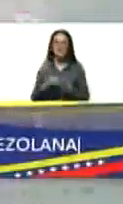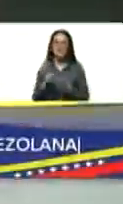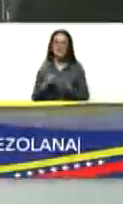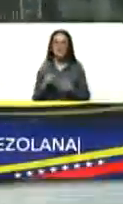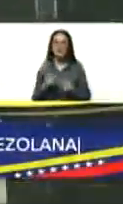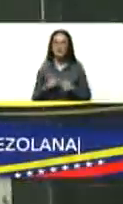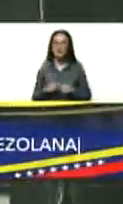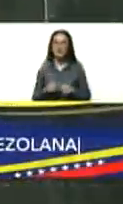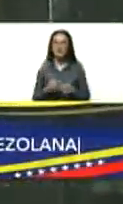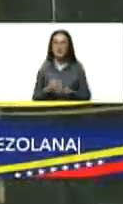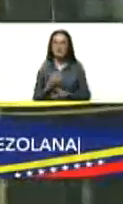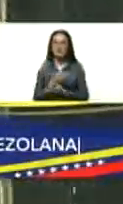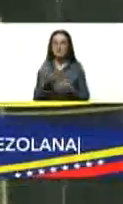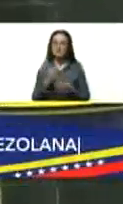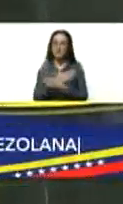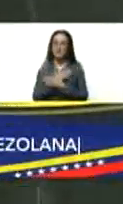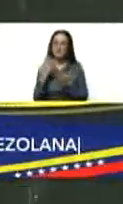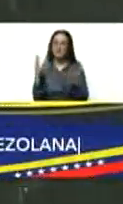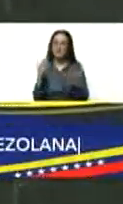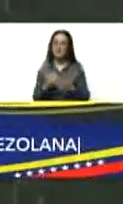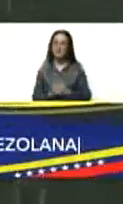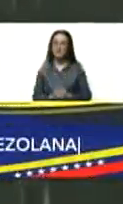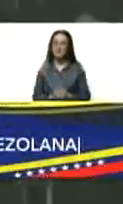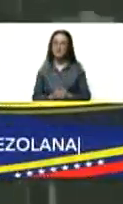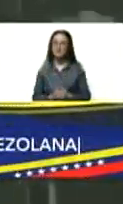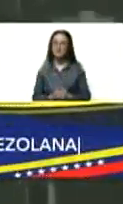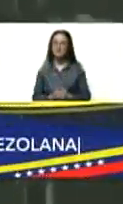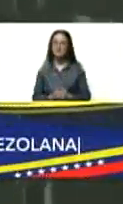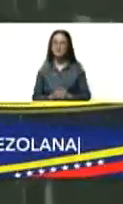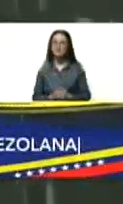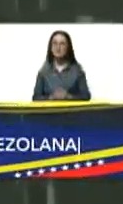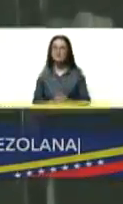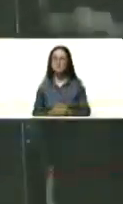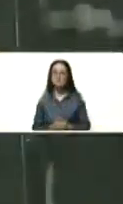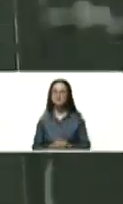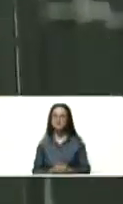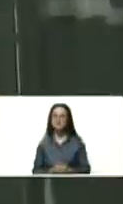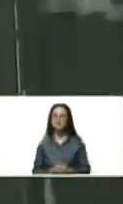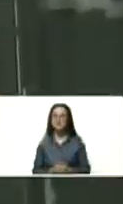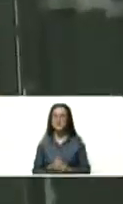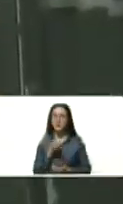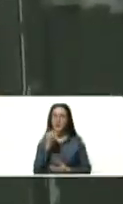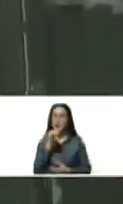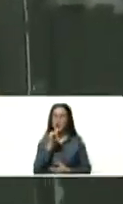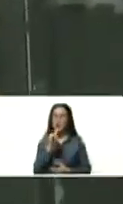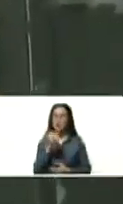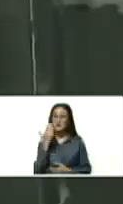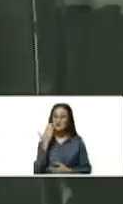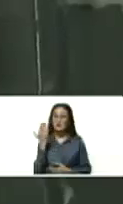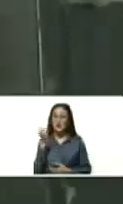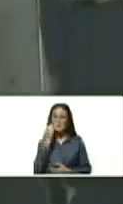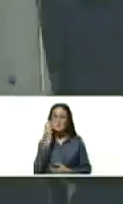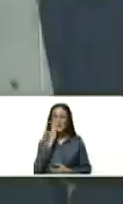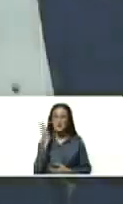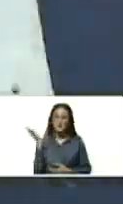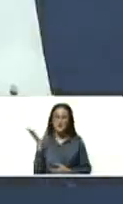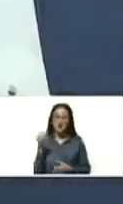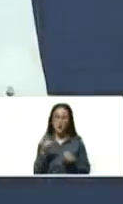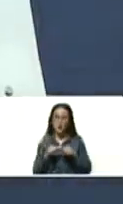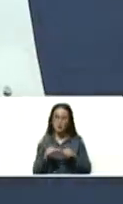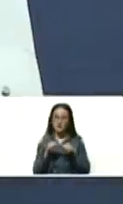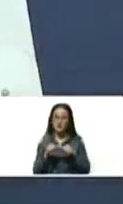Continuamos. Excelente. Continuamos. Me felicito. Mire, presidente. Son imágenes que nos transmiten buena noticia. Por aquí está la madrina. Madrina, continúa